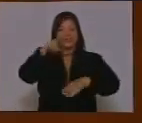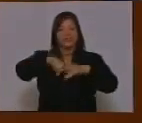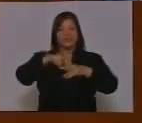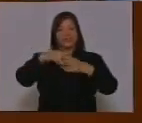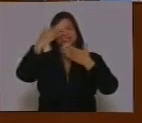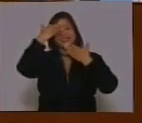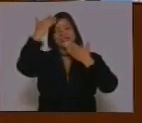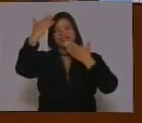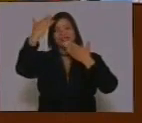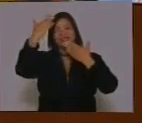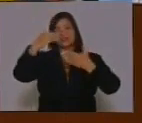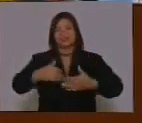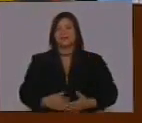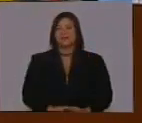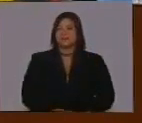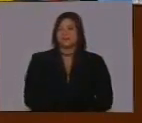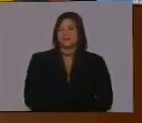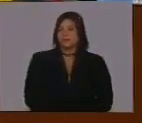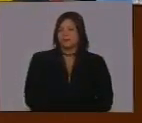nosotros.